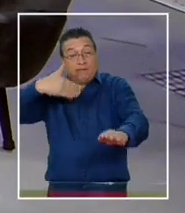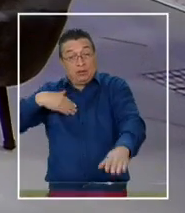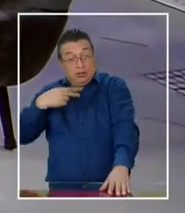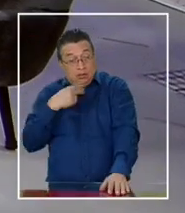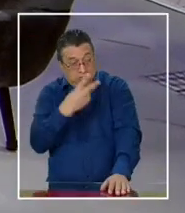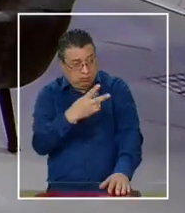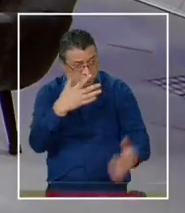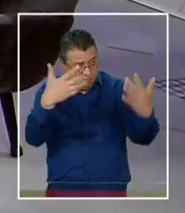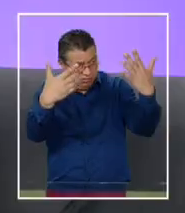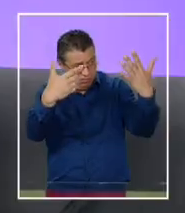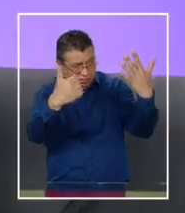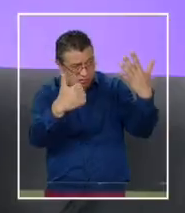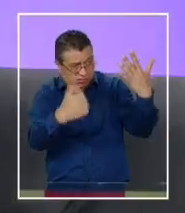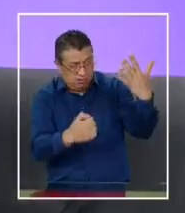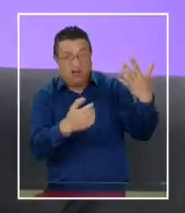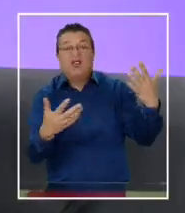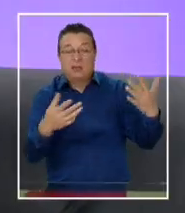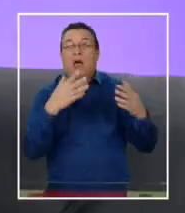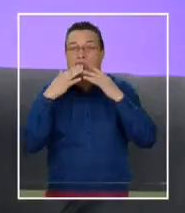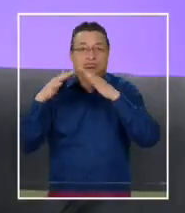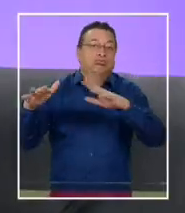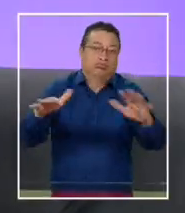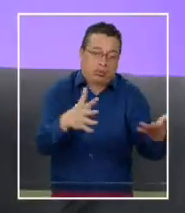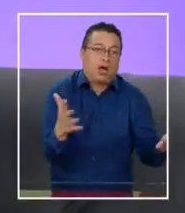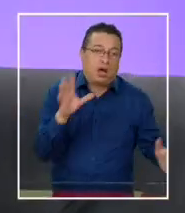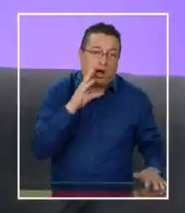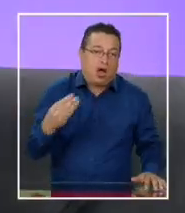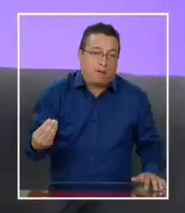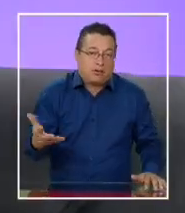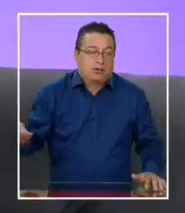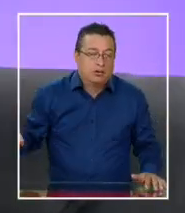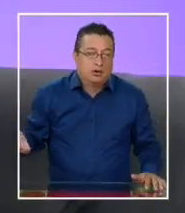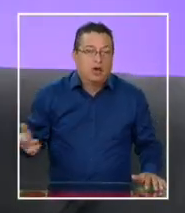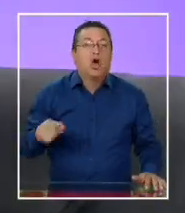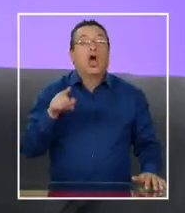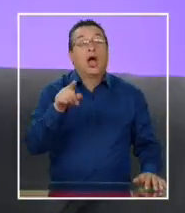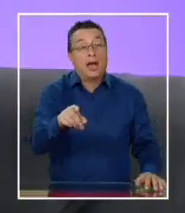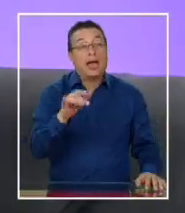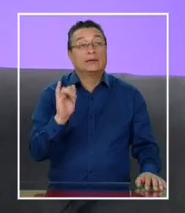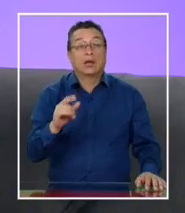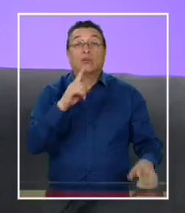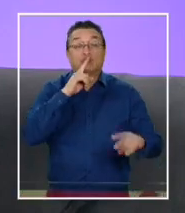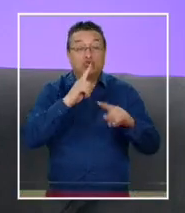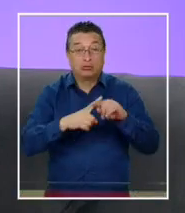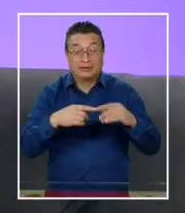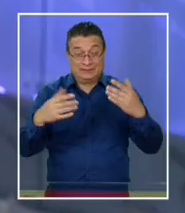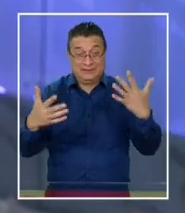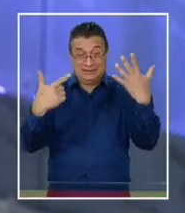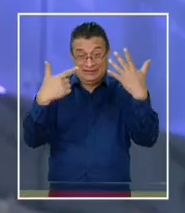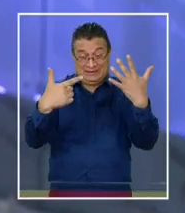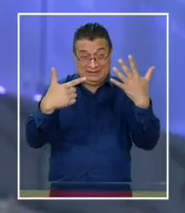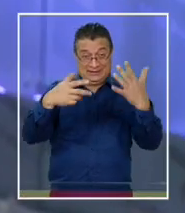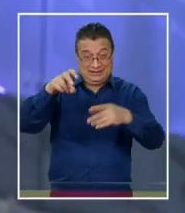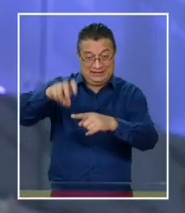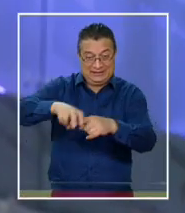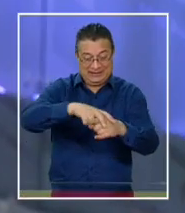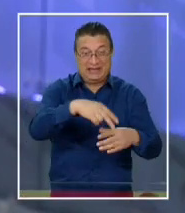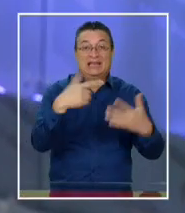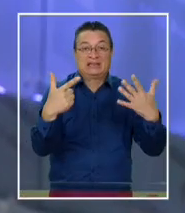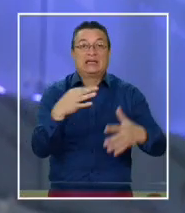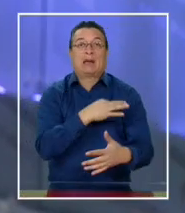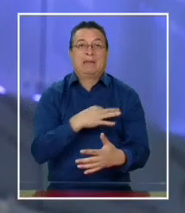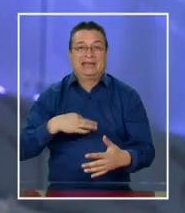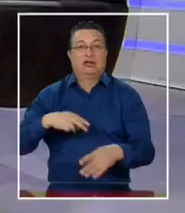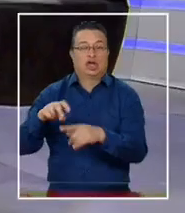queríamos preguntarle porque usted dice Bueno son está lleno de mitos pero es bueno aclararlo Entonces no era para no tenían nombre esas dos sillas que se sacaron sino que era una estrategia